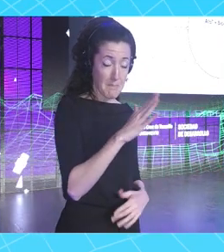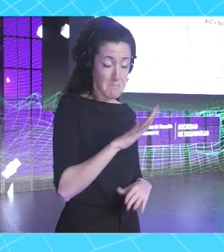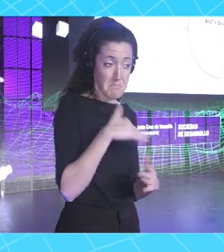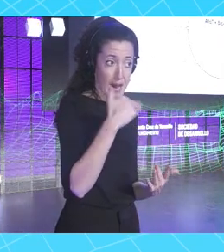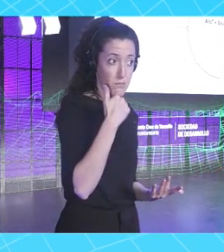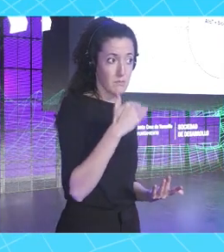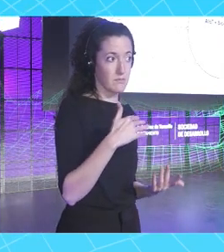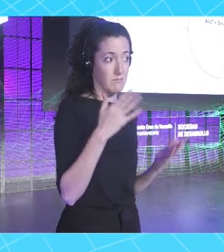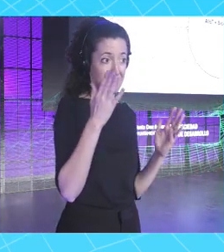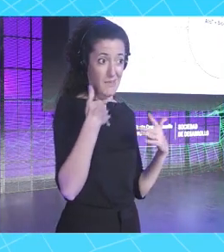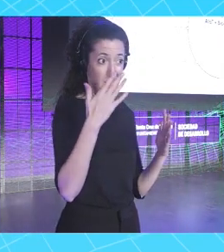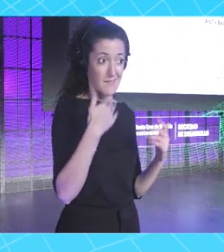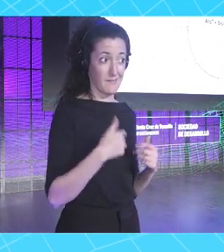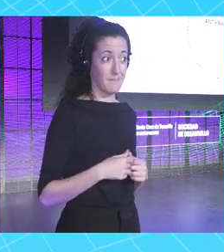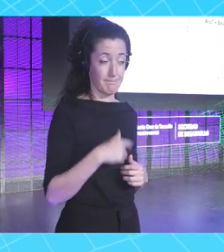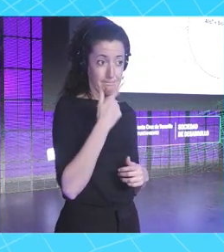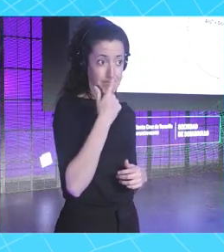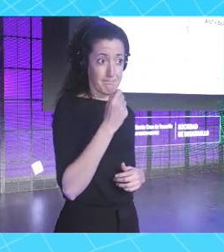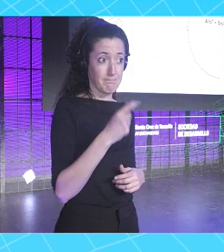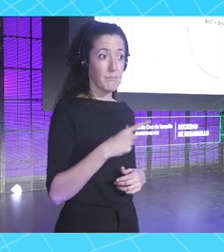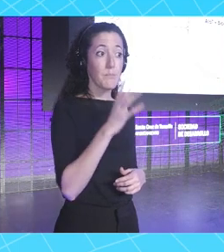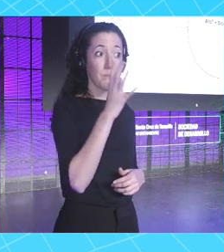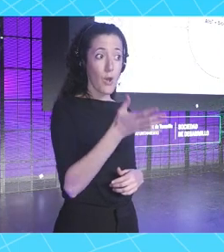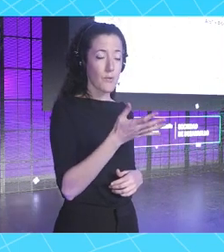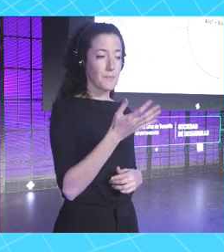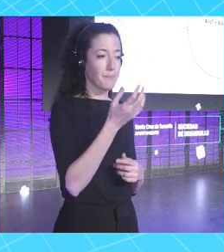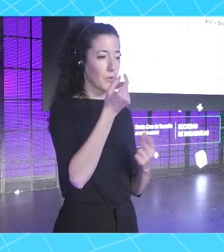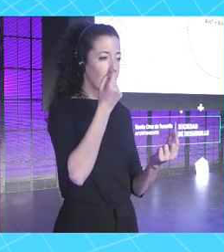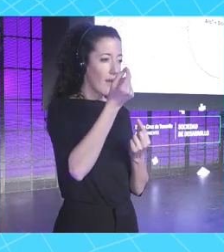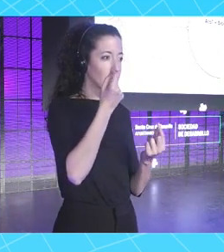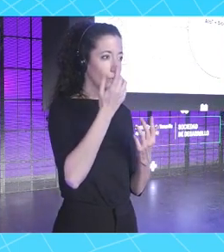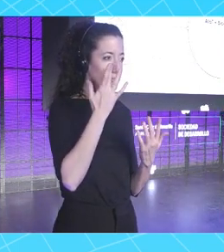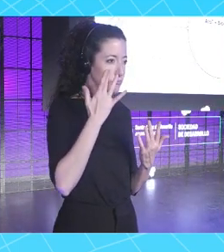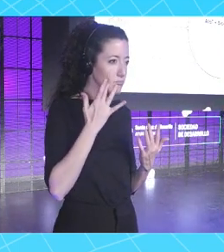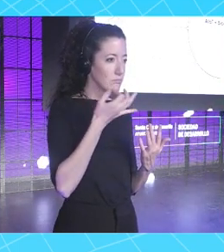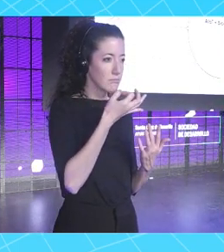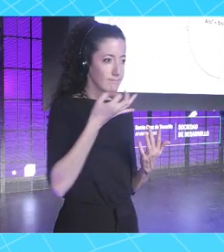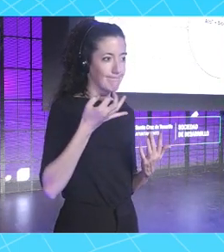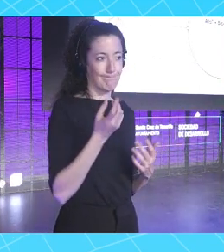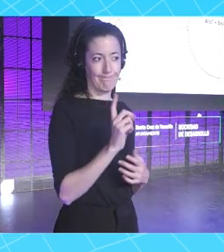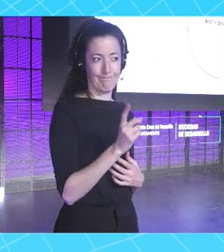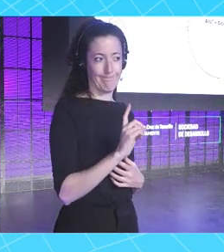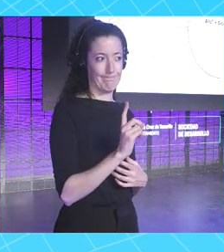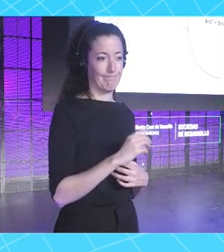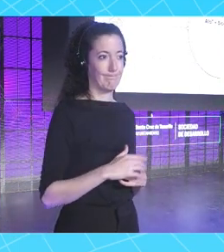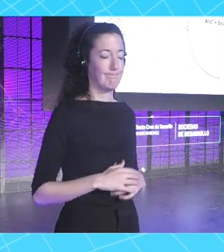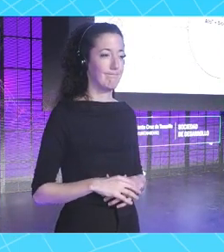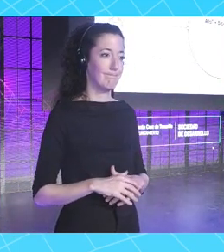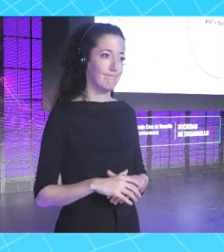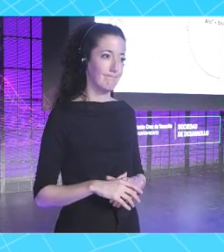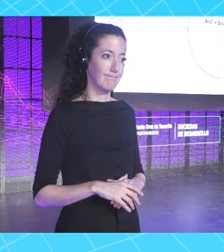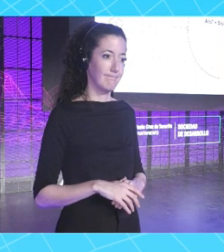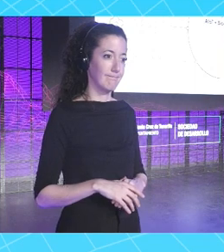pues probablemente no verdad porque no es un dato lo suficientemente preciso Y bueno pues esto que